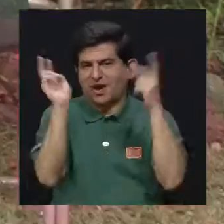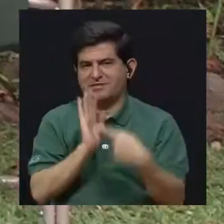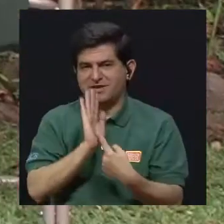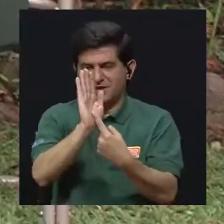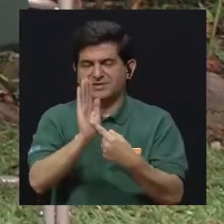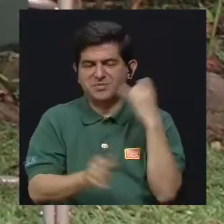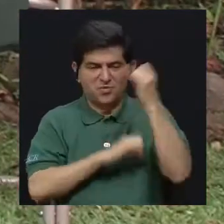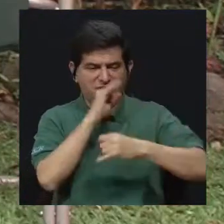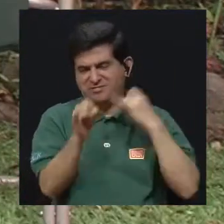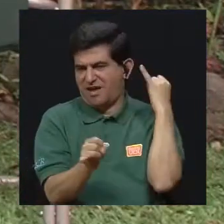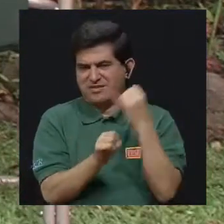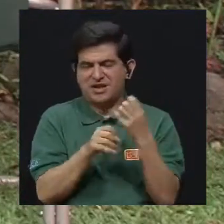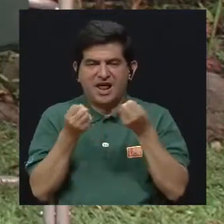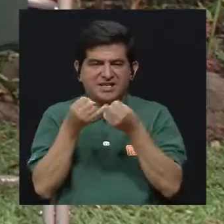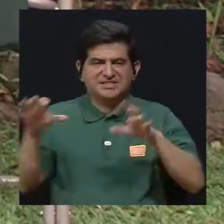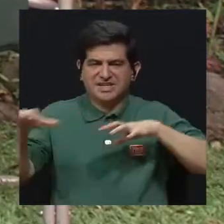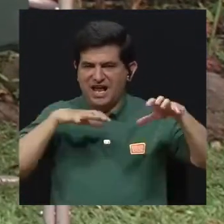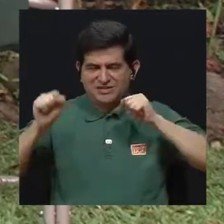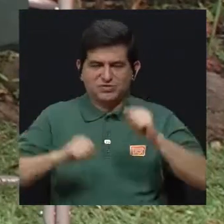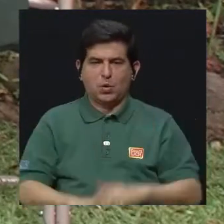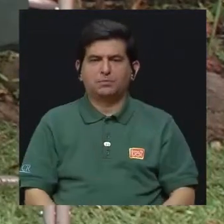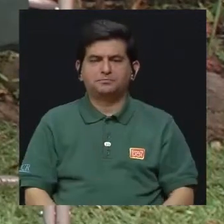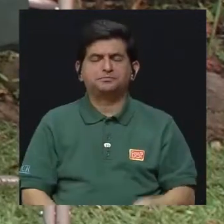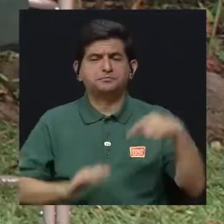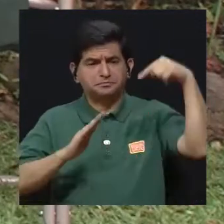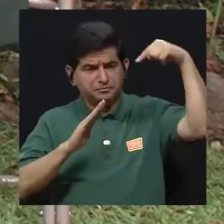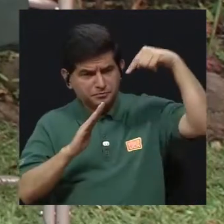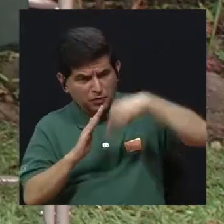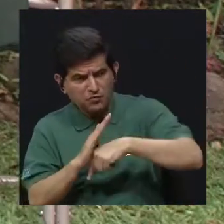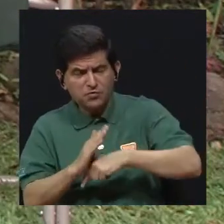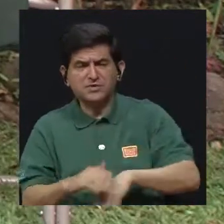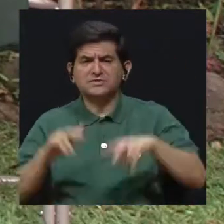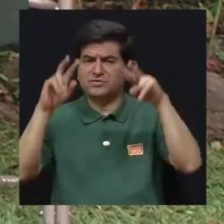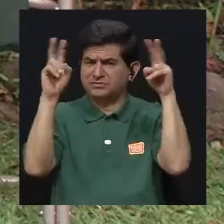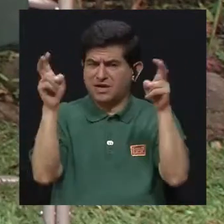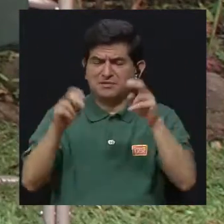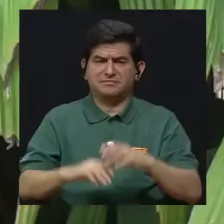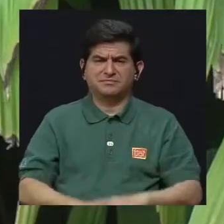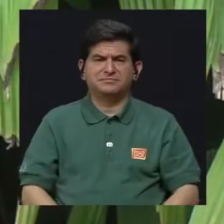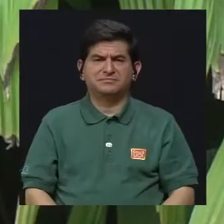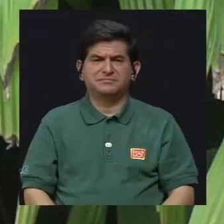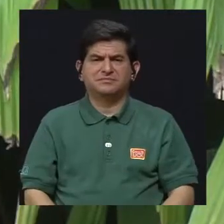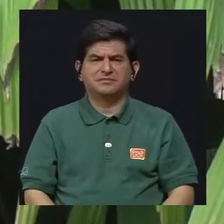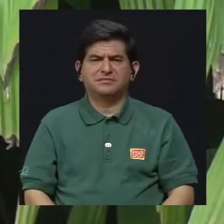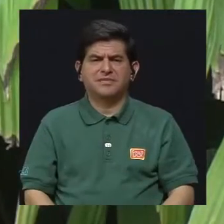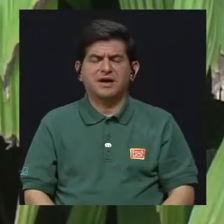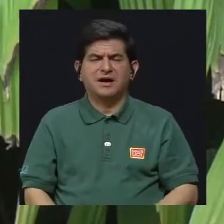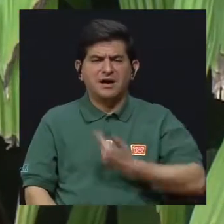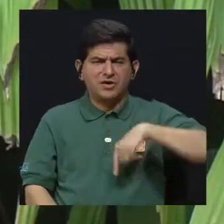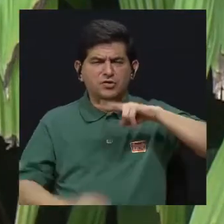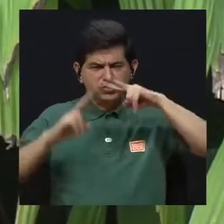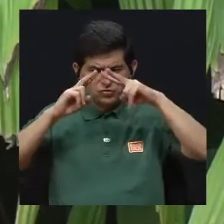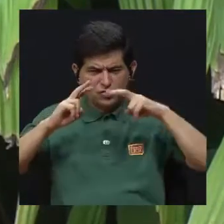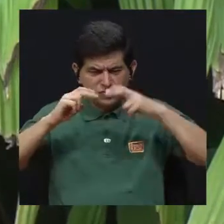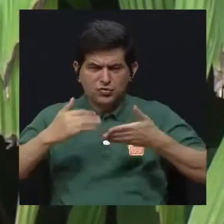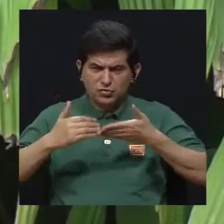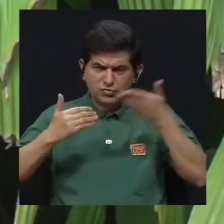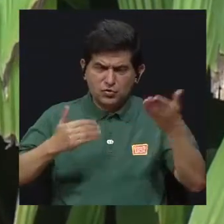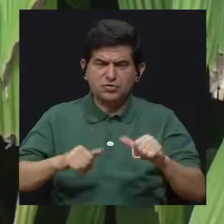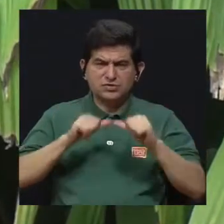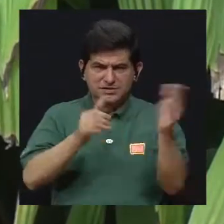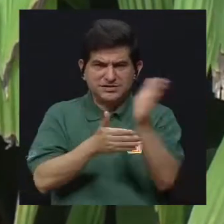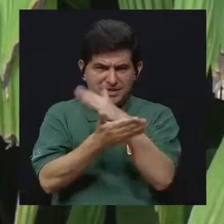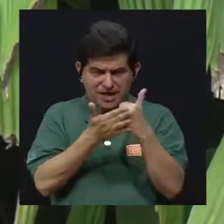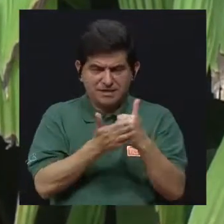proyecta a lo internacional sin que hayan acciones. Y para profundizar un poquito más de este tema, vamos a ir abarcando varios asuntos